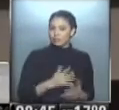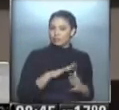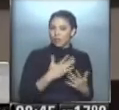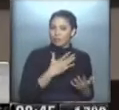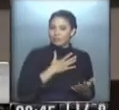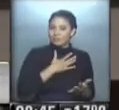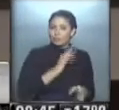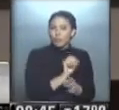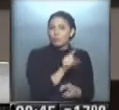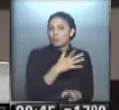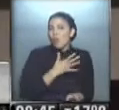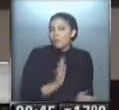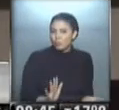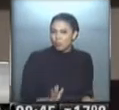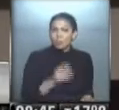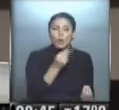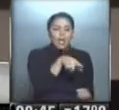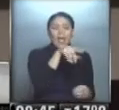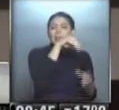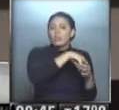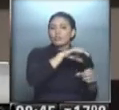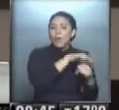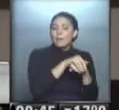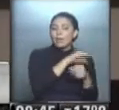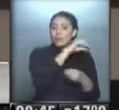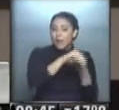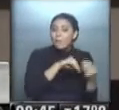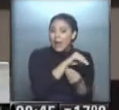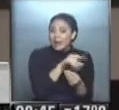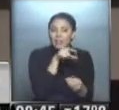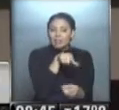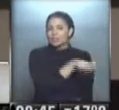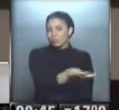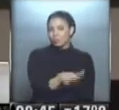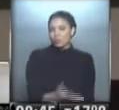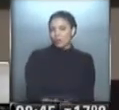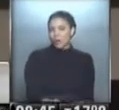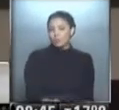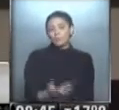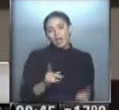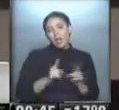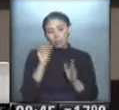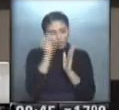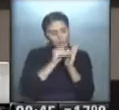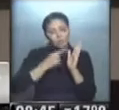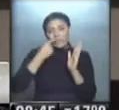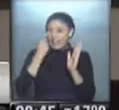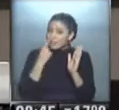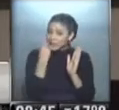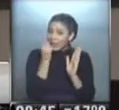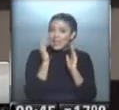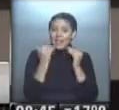entre otras cosas a los amigos a la familia a el lugar en sí en el que viven es interesante algunos datos más que aporta